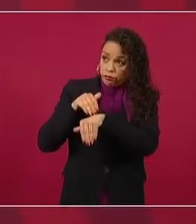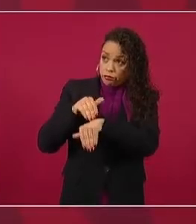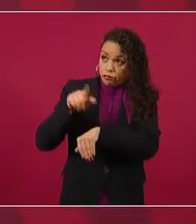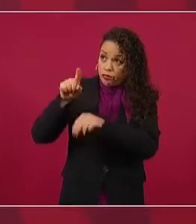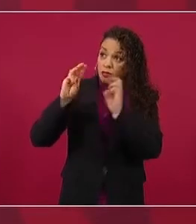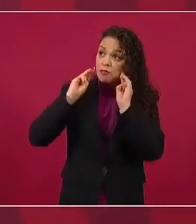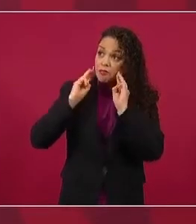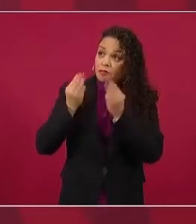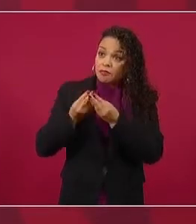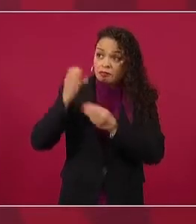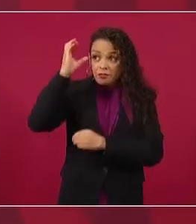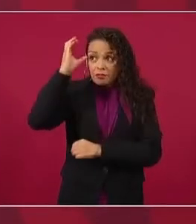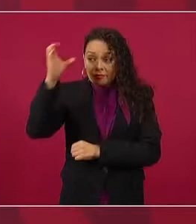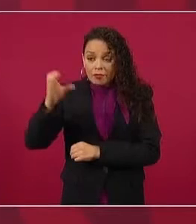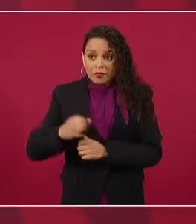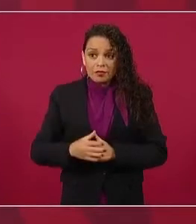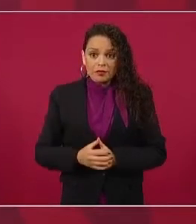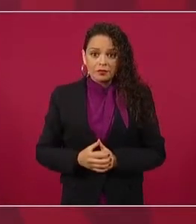Entonces, nosotros tenemos